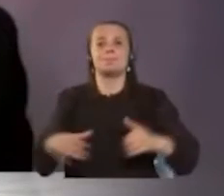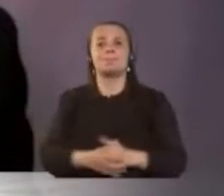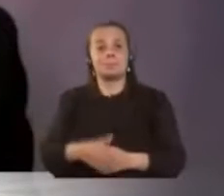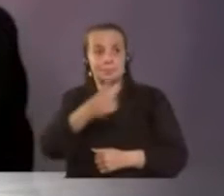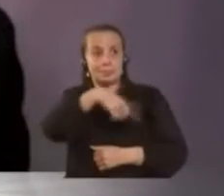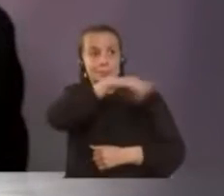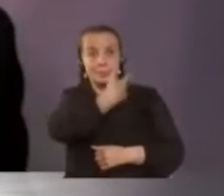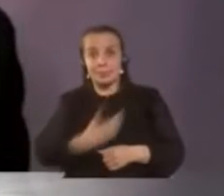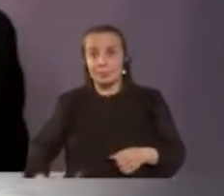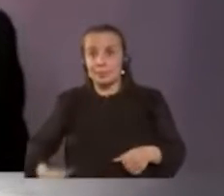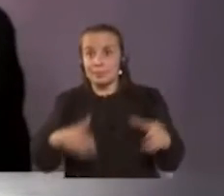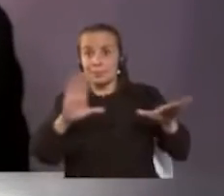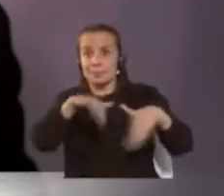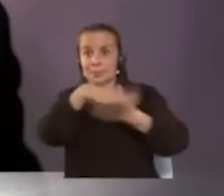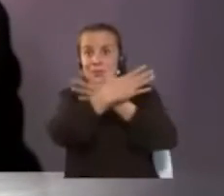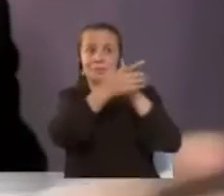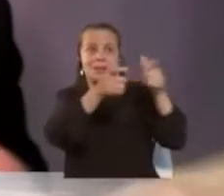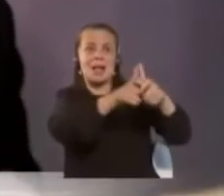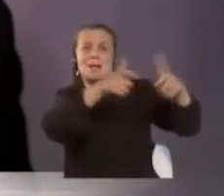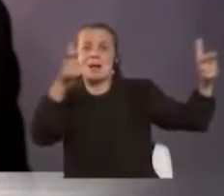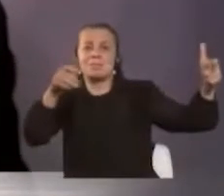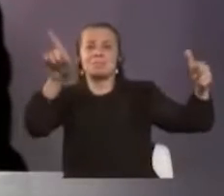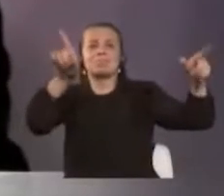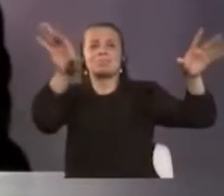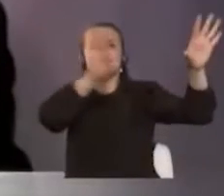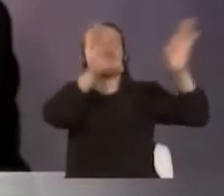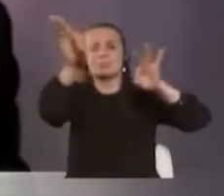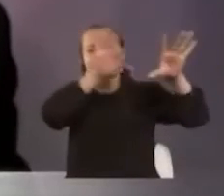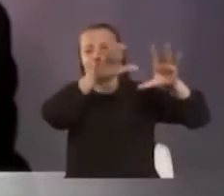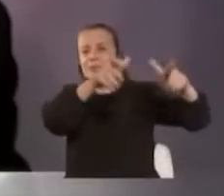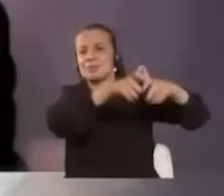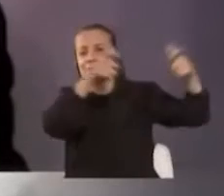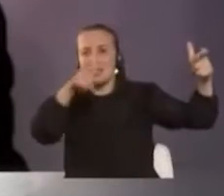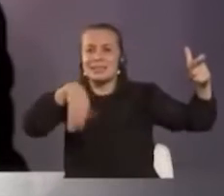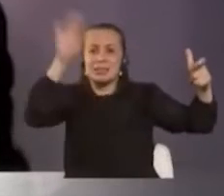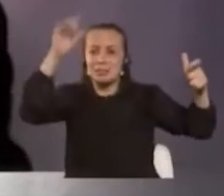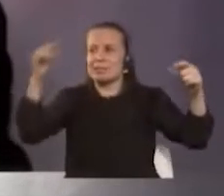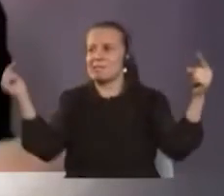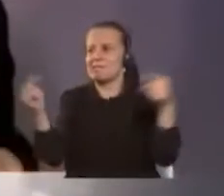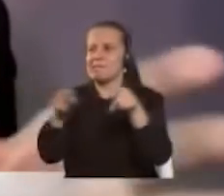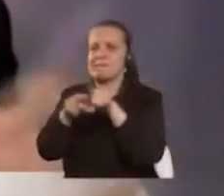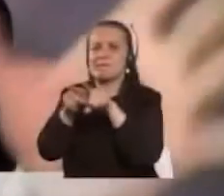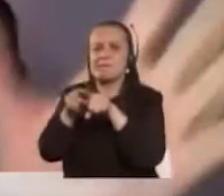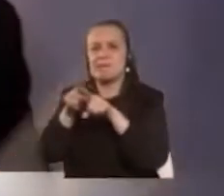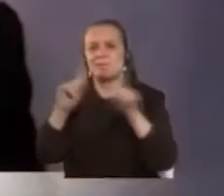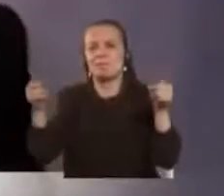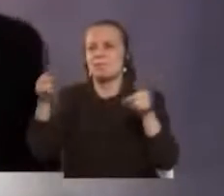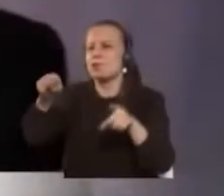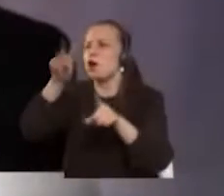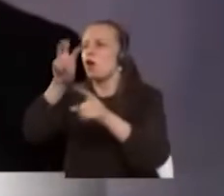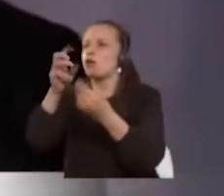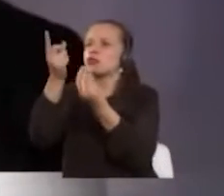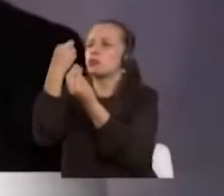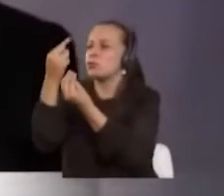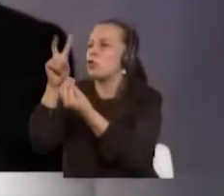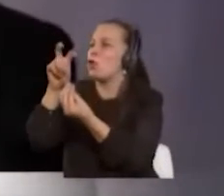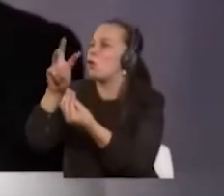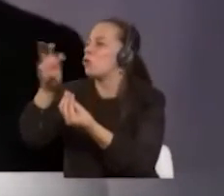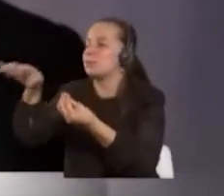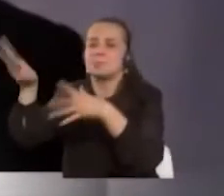termina armando unas mayorías. Así, digamos, en la competencia política haya 5, 7, 8, 10 partidos